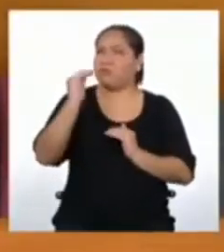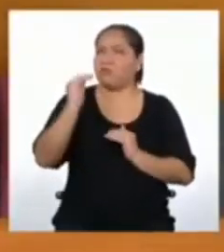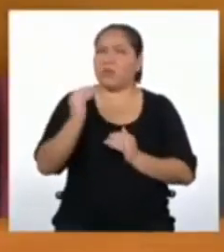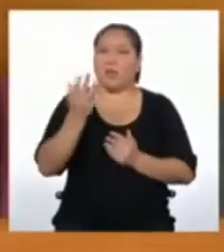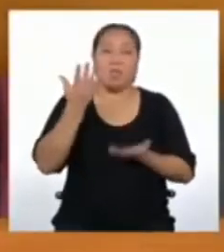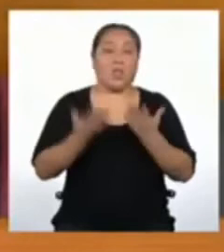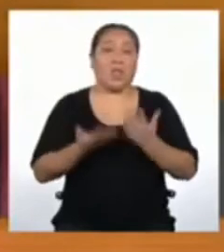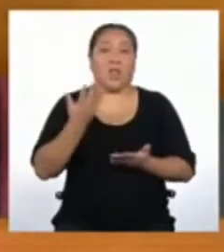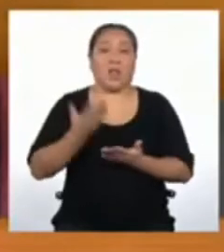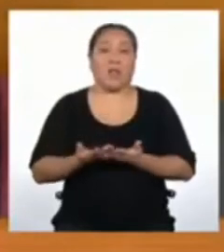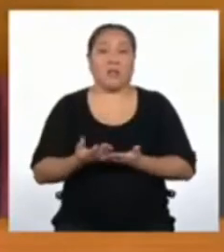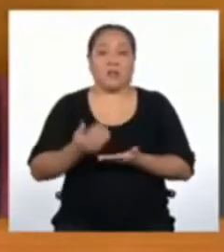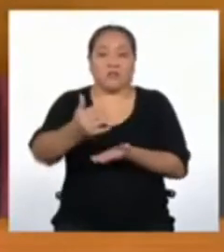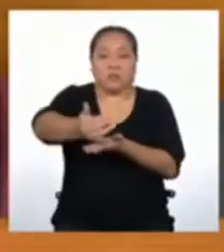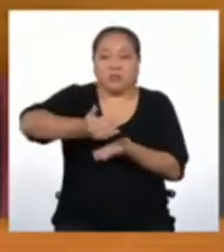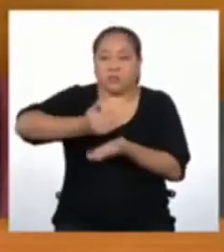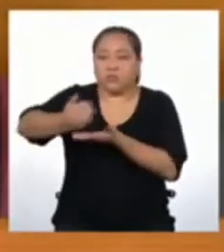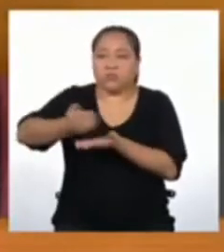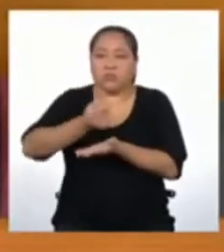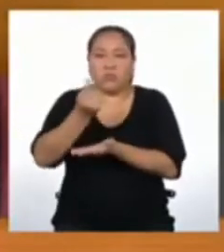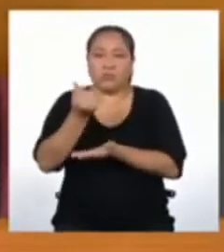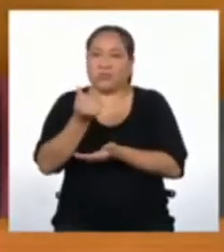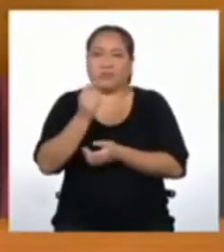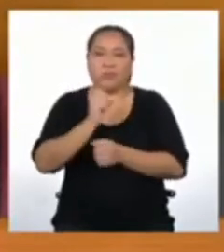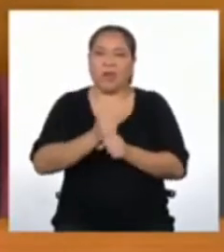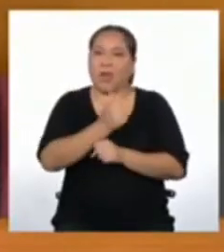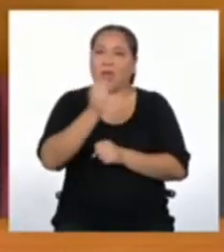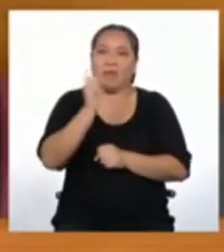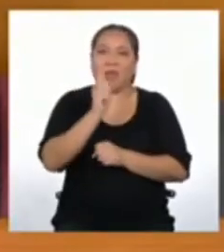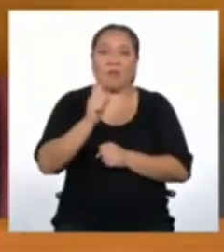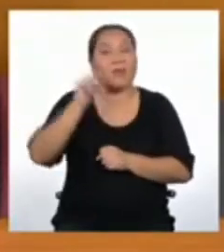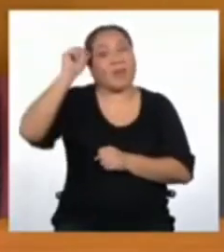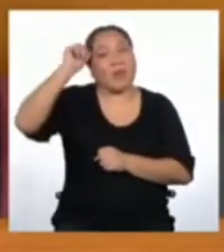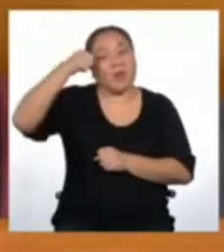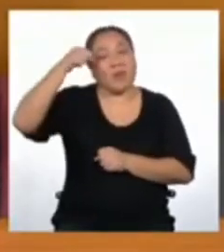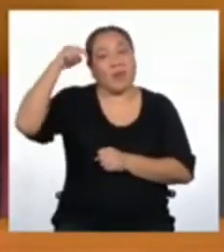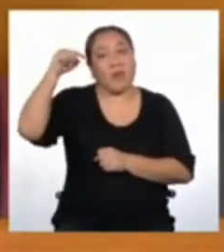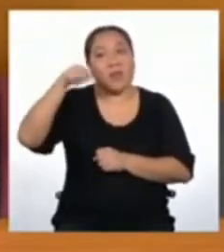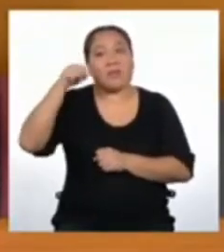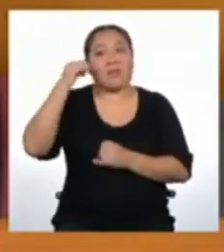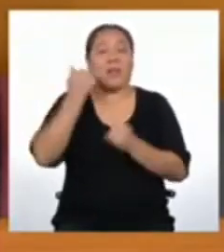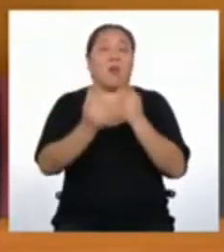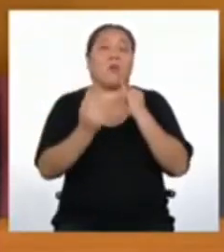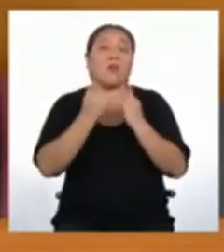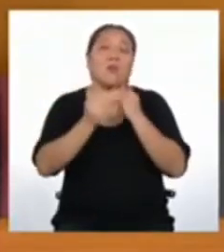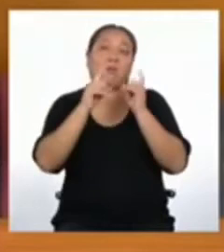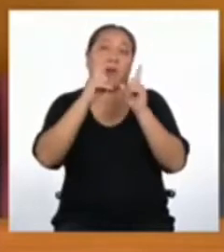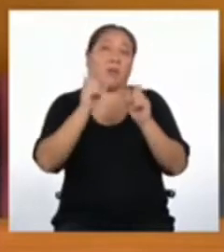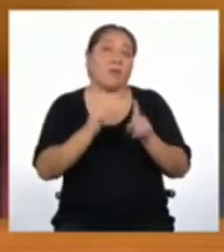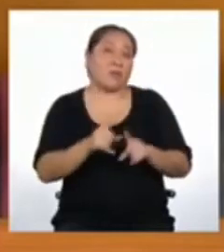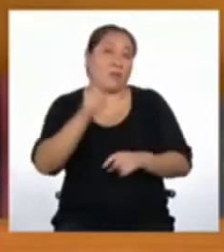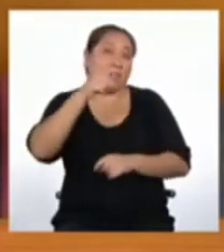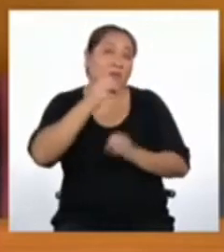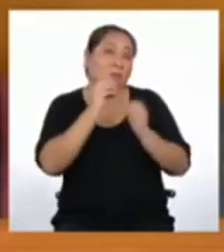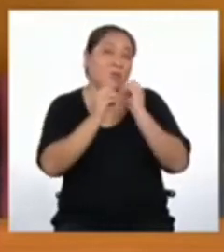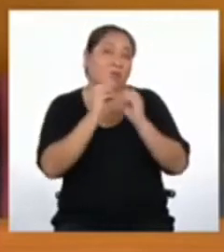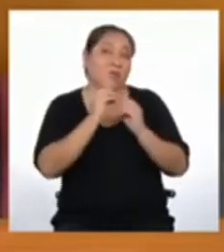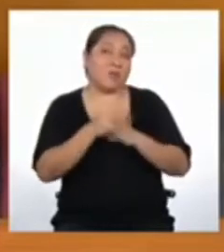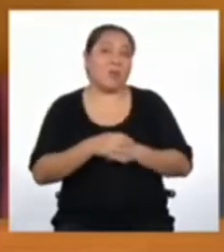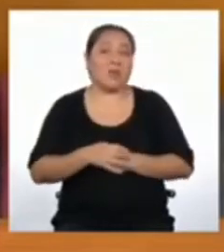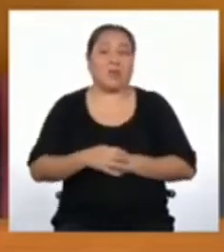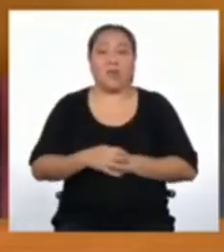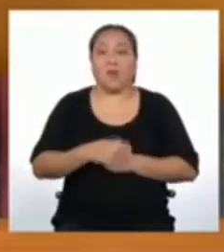la ganancia neta no es tanta. Recuerda que esa es la última pregunta que nos queda resolver. Y